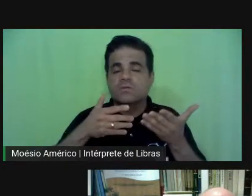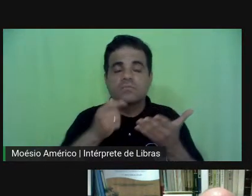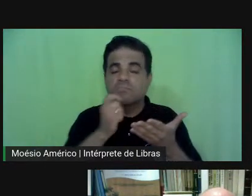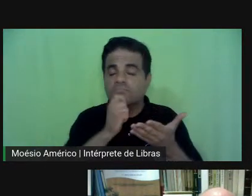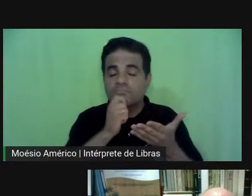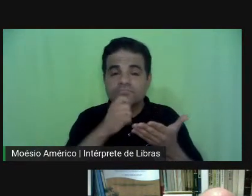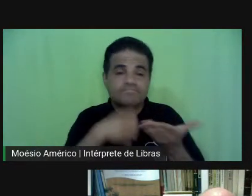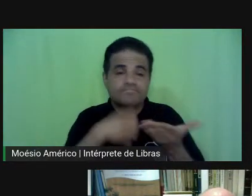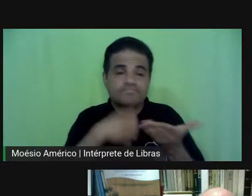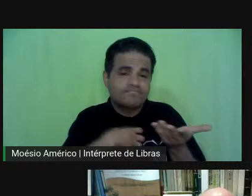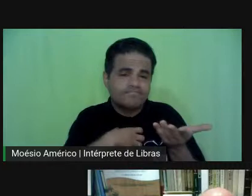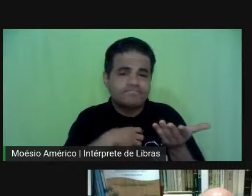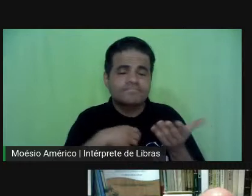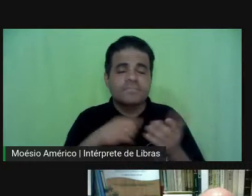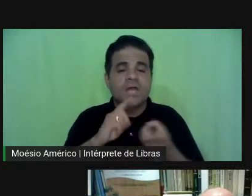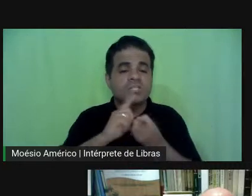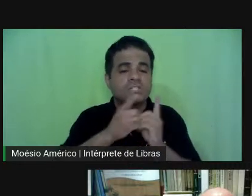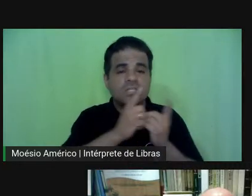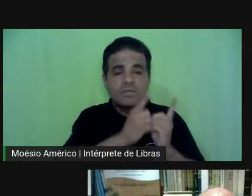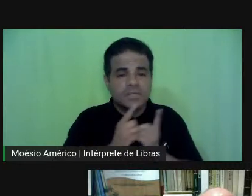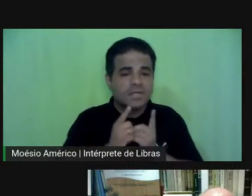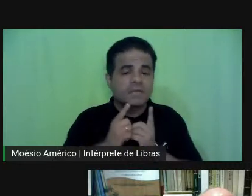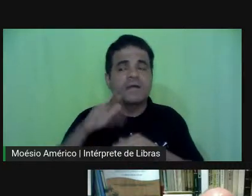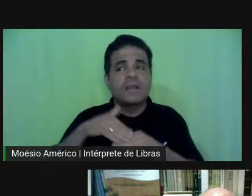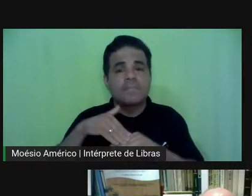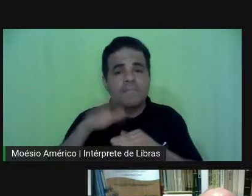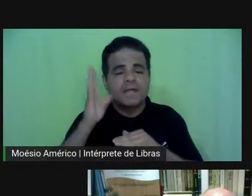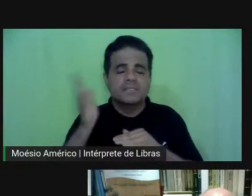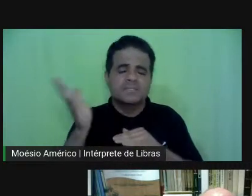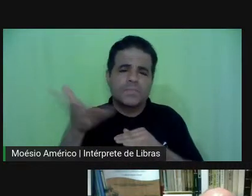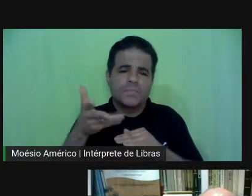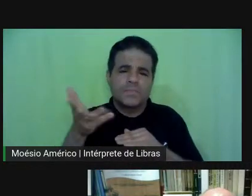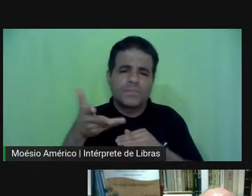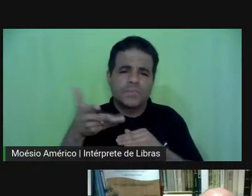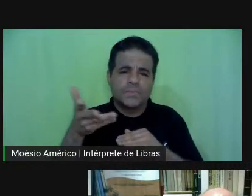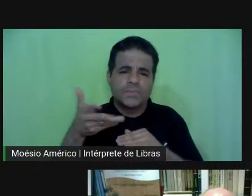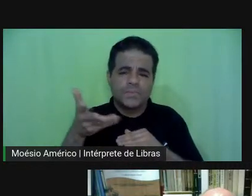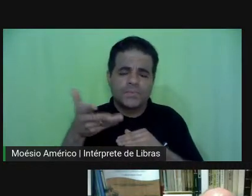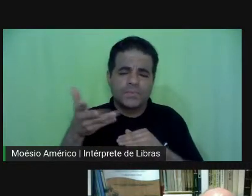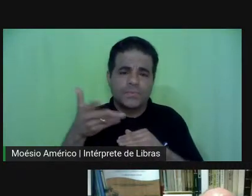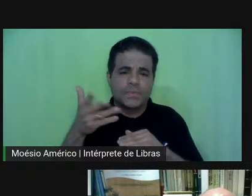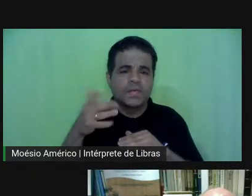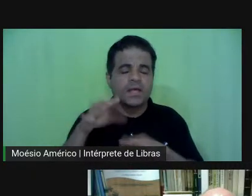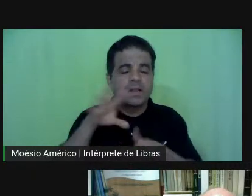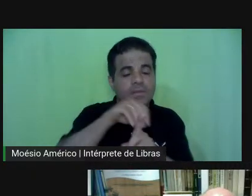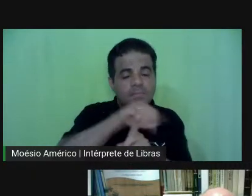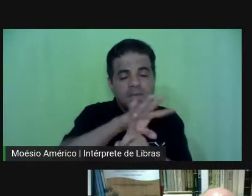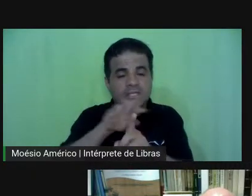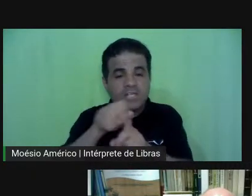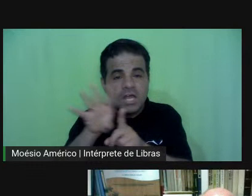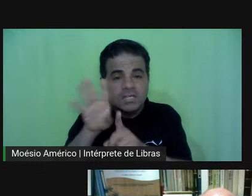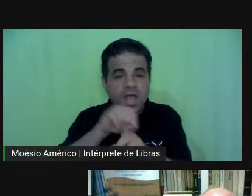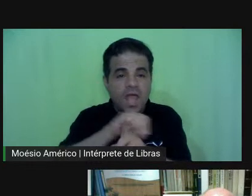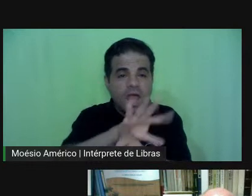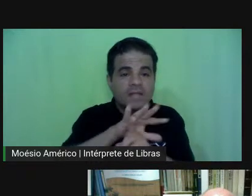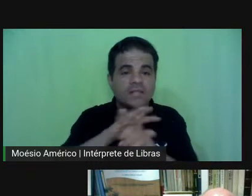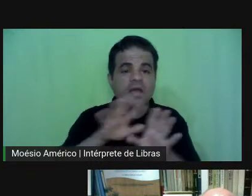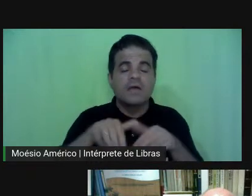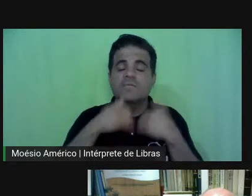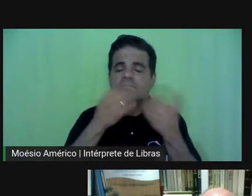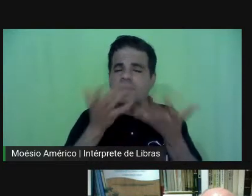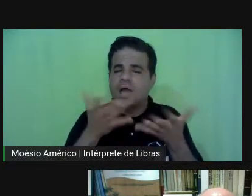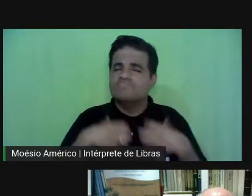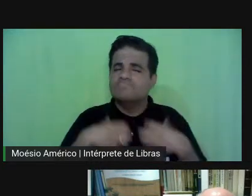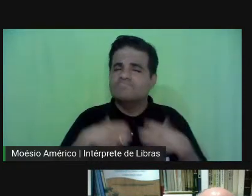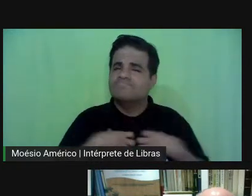medios y la dinámica era un poco más acelerada aquella dinámica la fija mediada más de